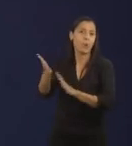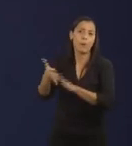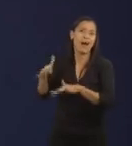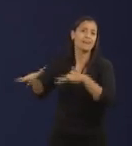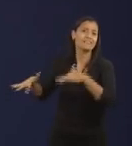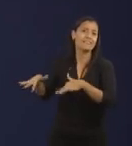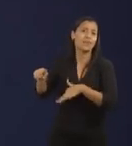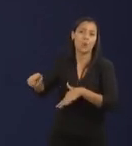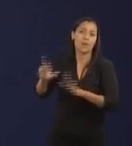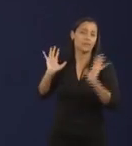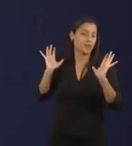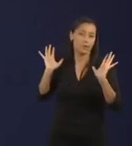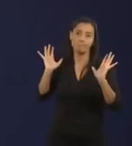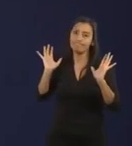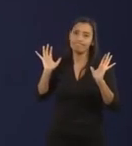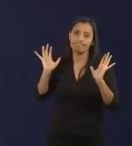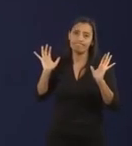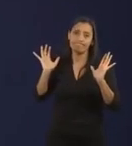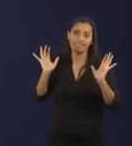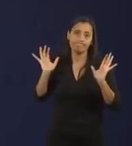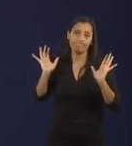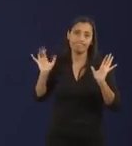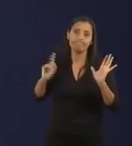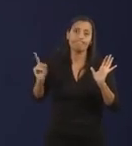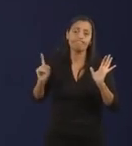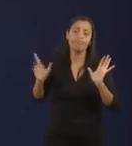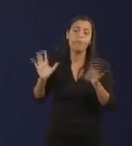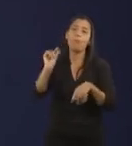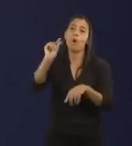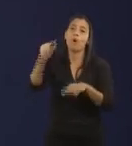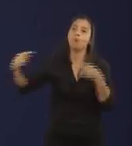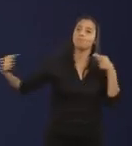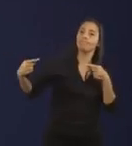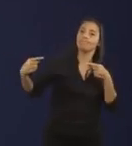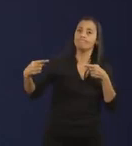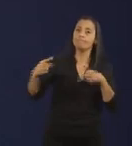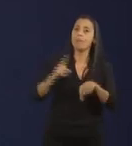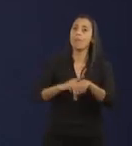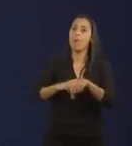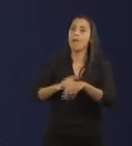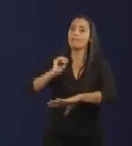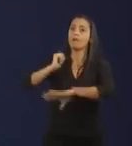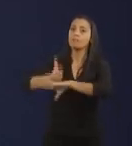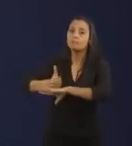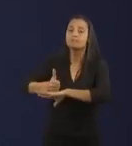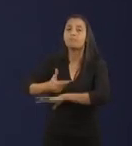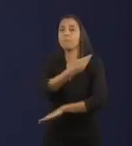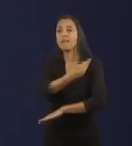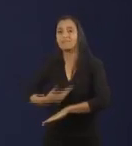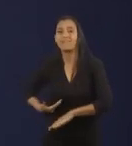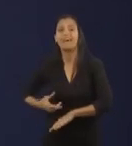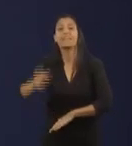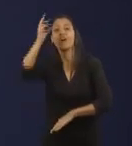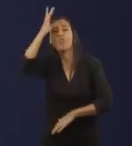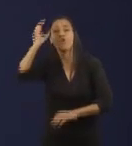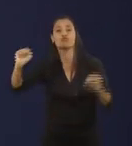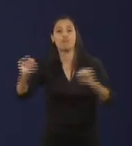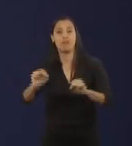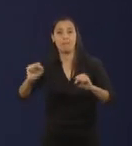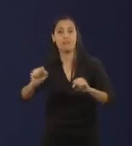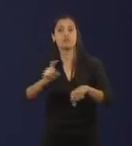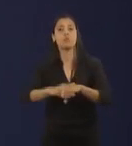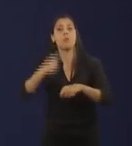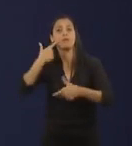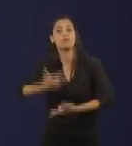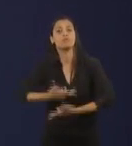características digamos eh poco amigables el día de la presentación el 12 de mayo por lo tanto el presidente